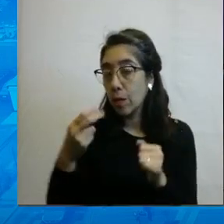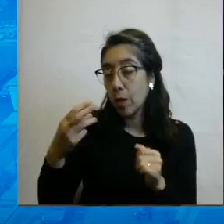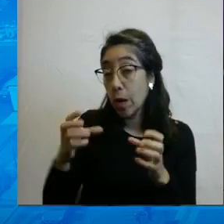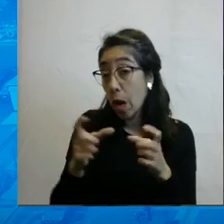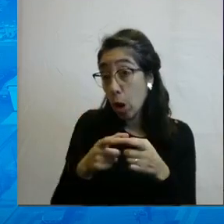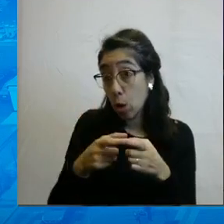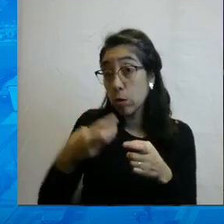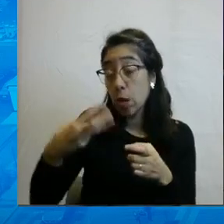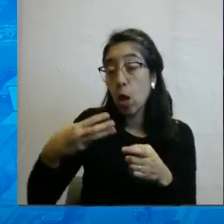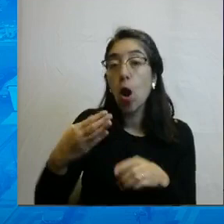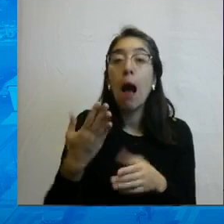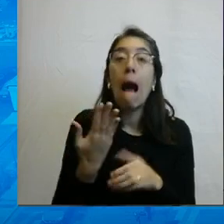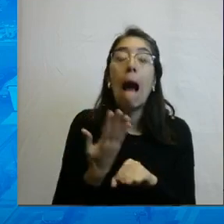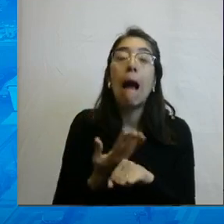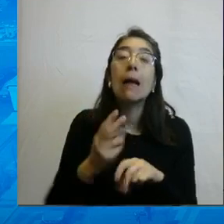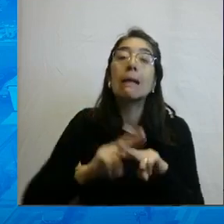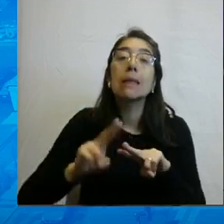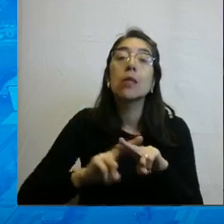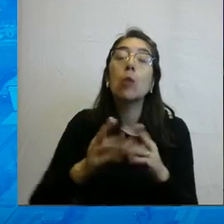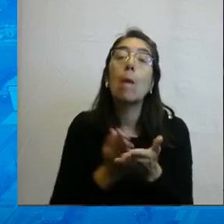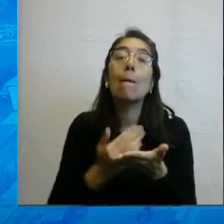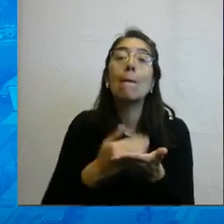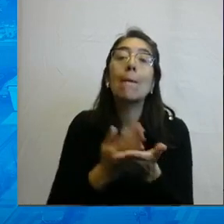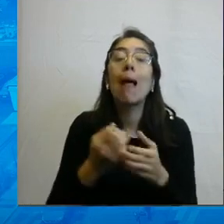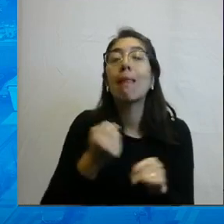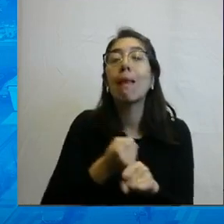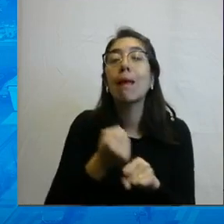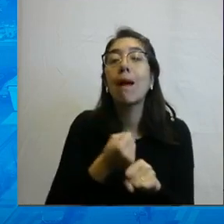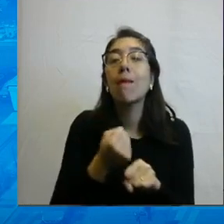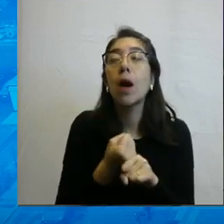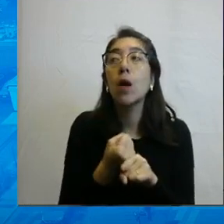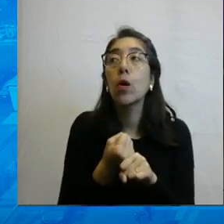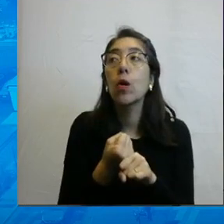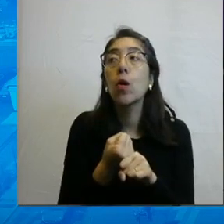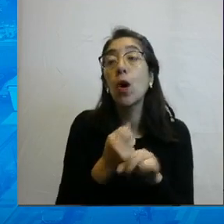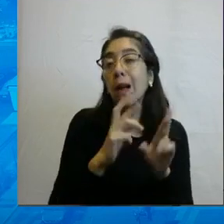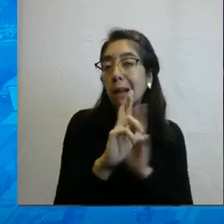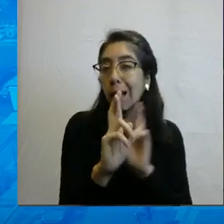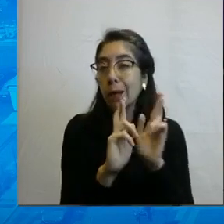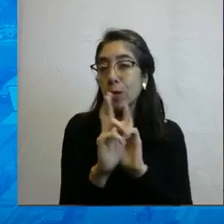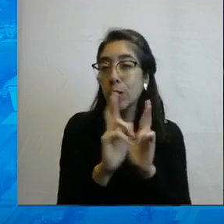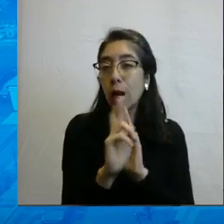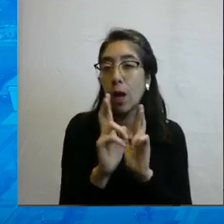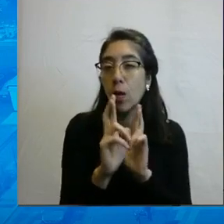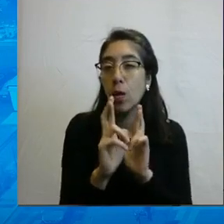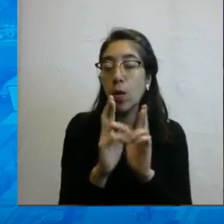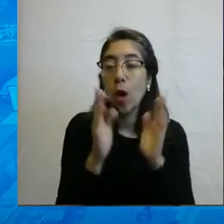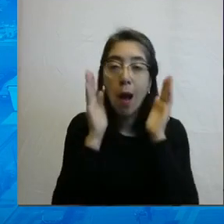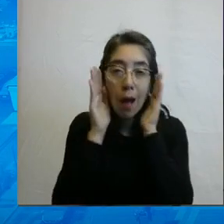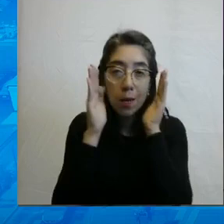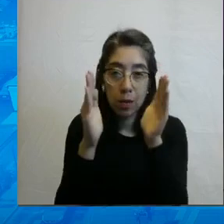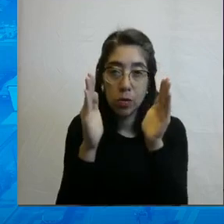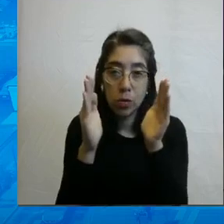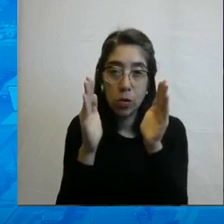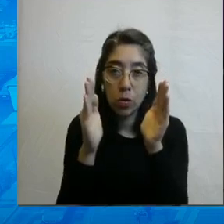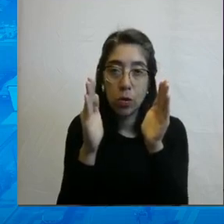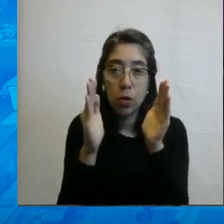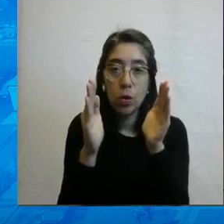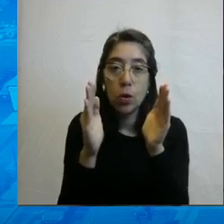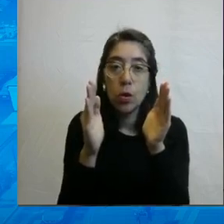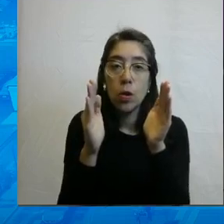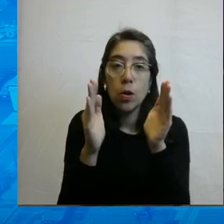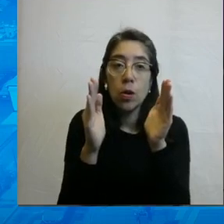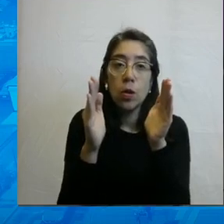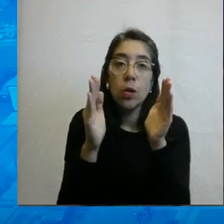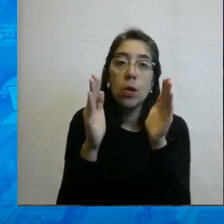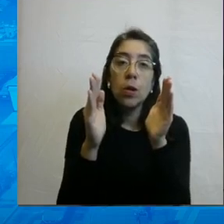trabajo donde hay los puntos que son más importantes, obviamente que aquellos que tienen relación directa con la atención de nuestros pacientes y algunos puntos que